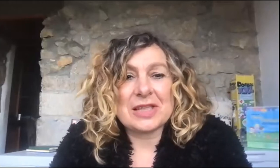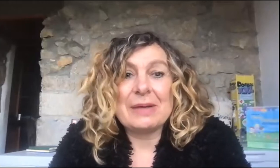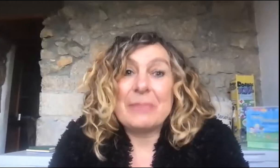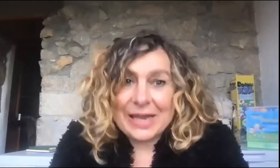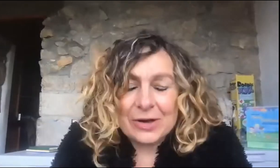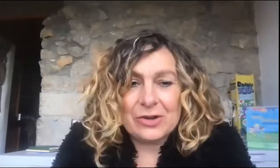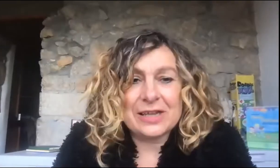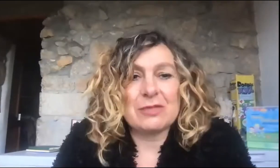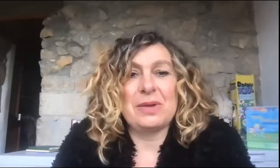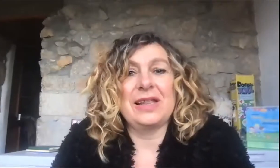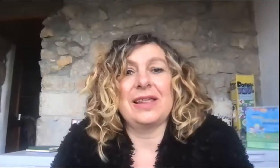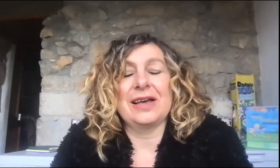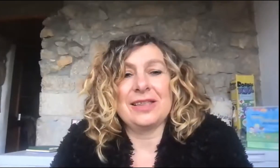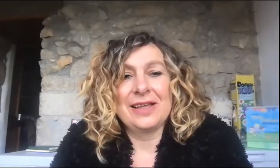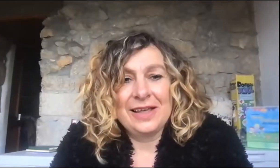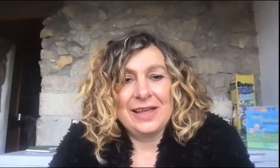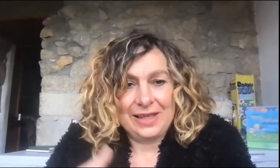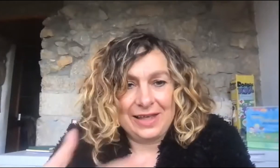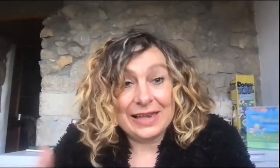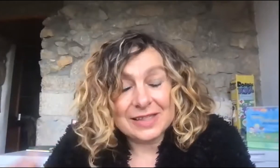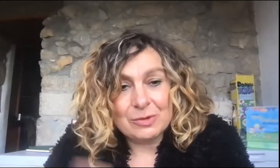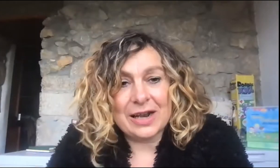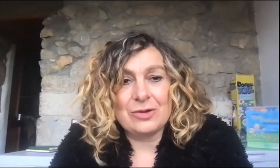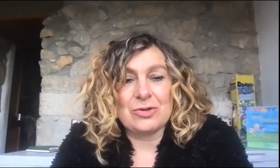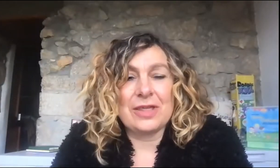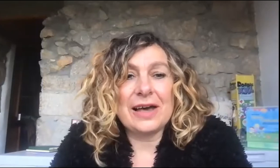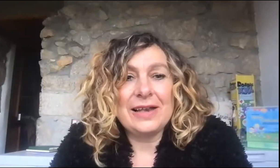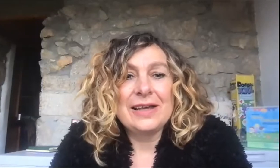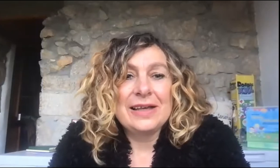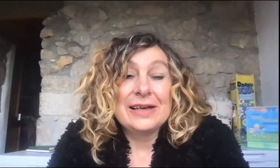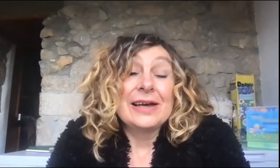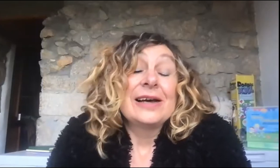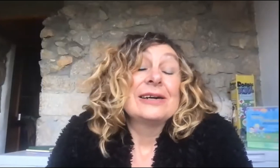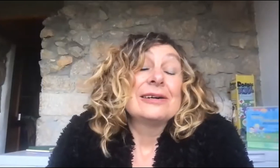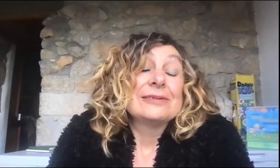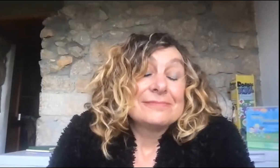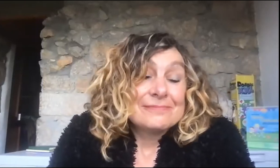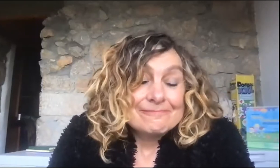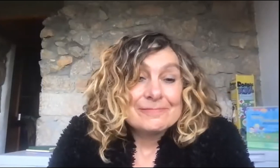mucho más estable, pero que no tenía experiencias que le estimularan lo social.